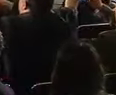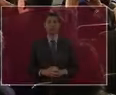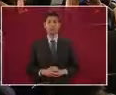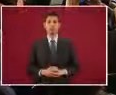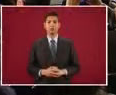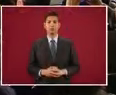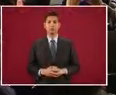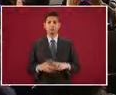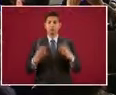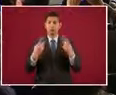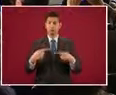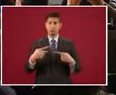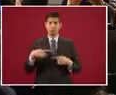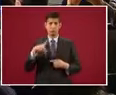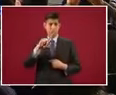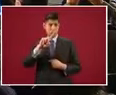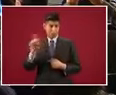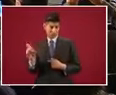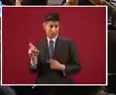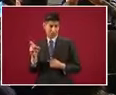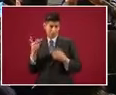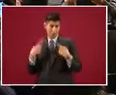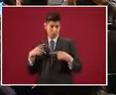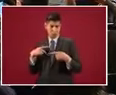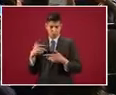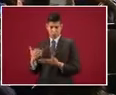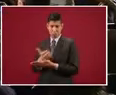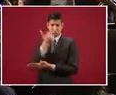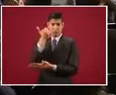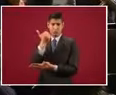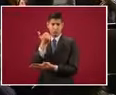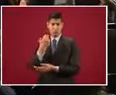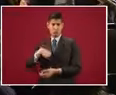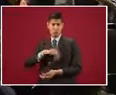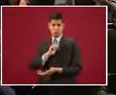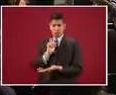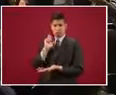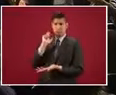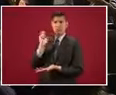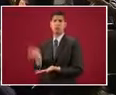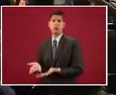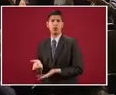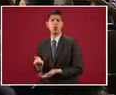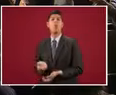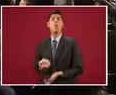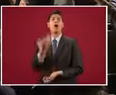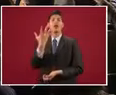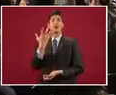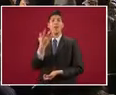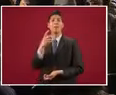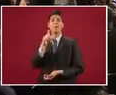ganen, de 20 millones de pesos a cada uno,